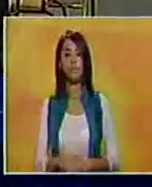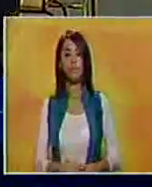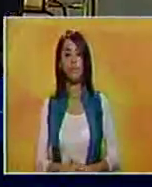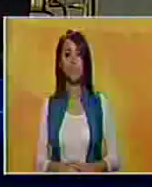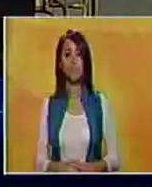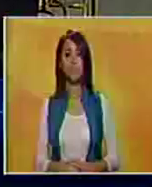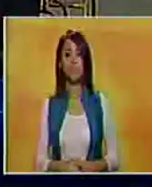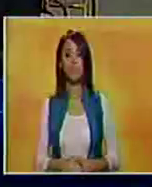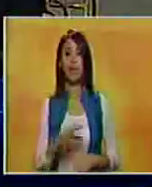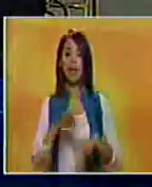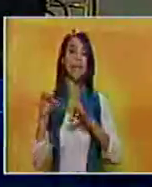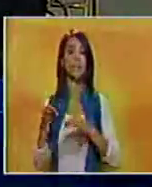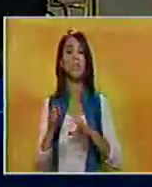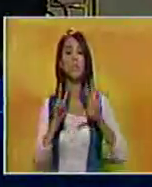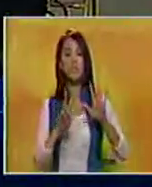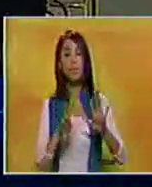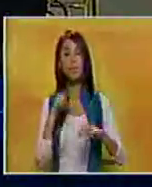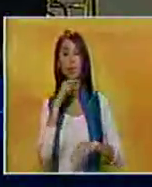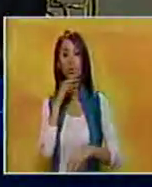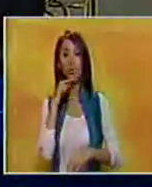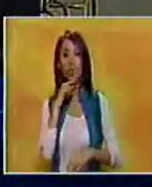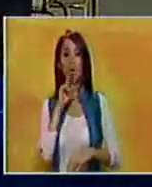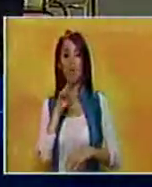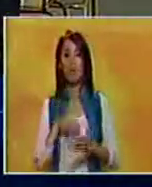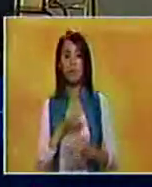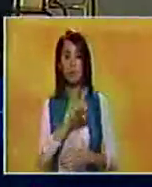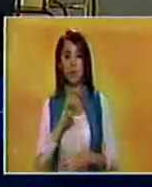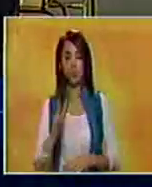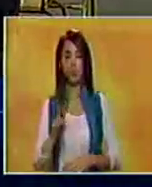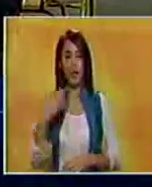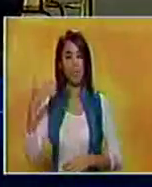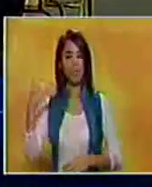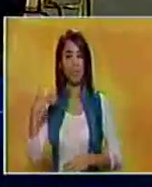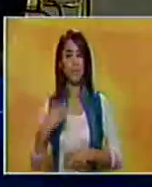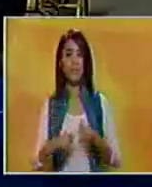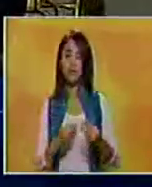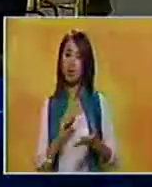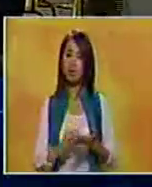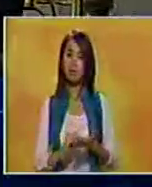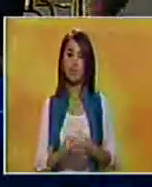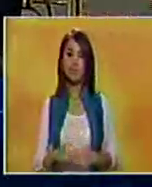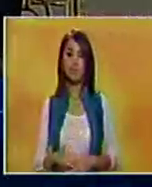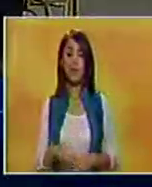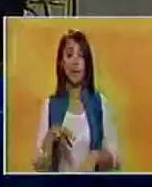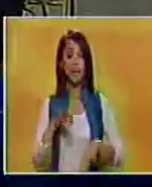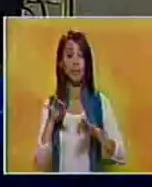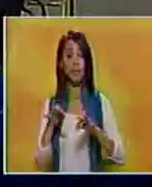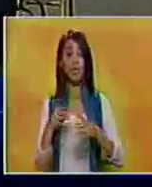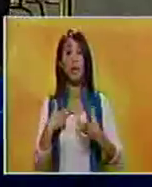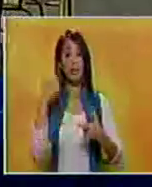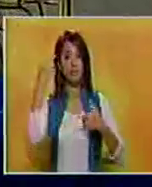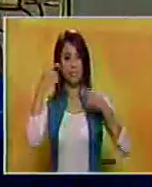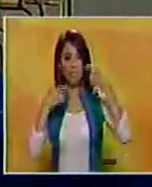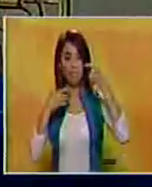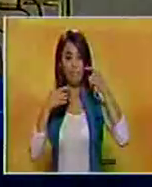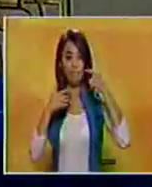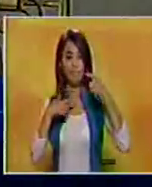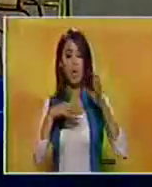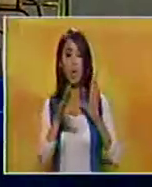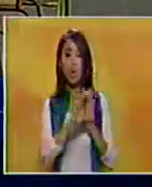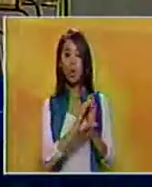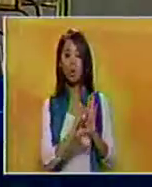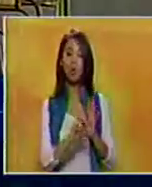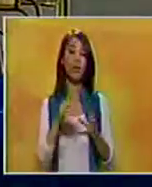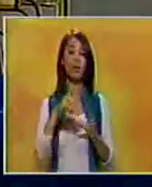la elección del pasado 7 de octubre de 2012, que eligió a nuestro eterno comandante Hugo Chávez como presidente constitucional